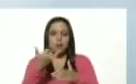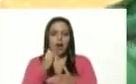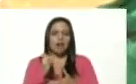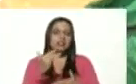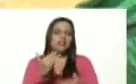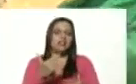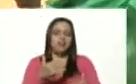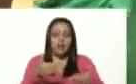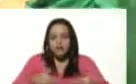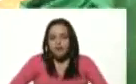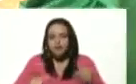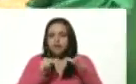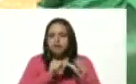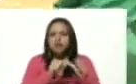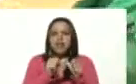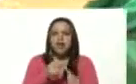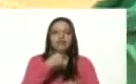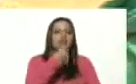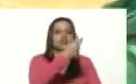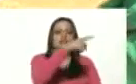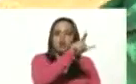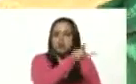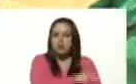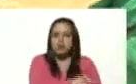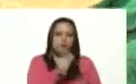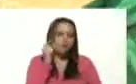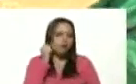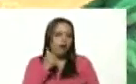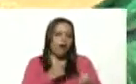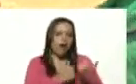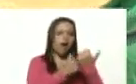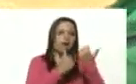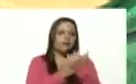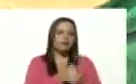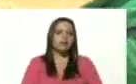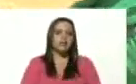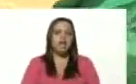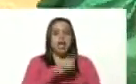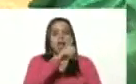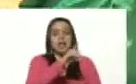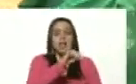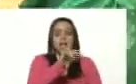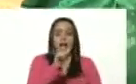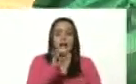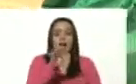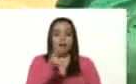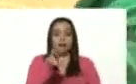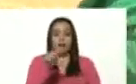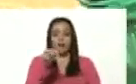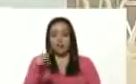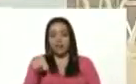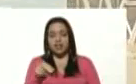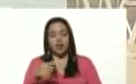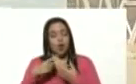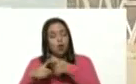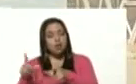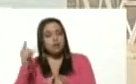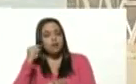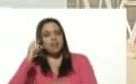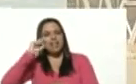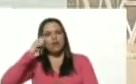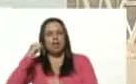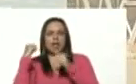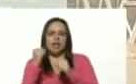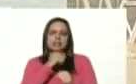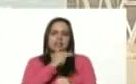vocera como nuestra hermana y camarada Liafran Figueredo, y por siempre nuestra mujer recordada,